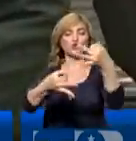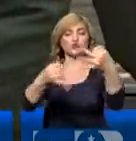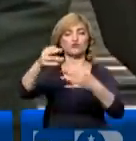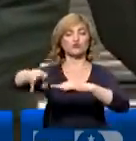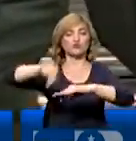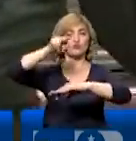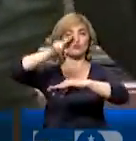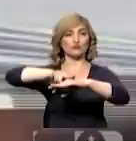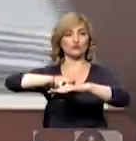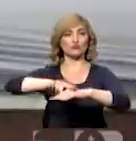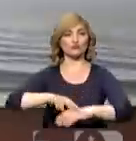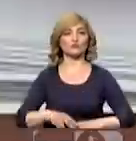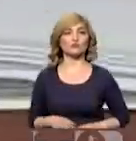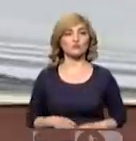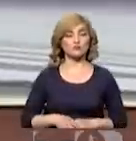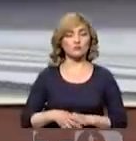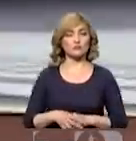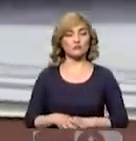Justicia.